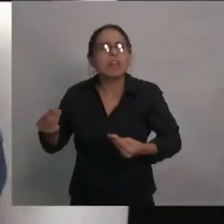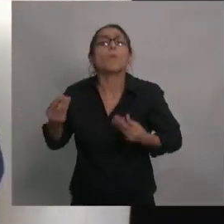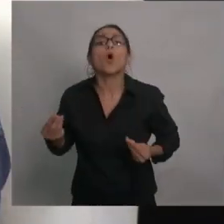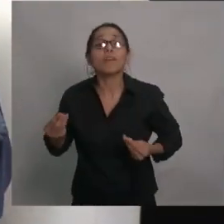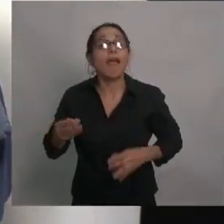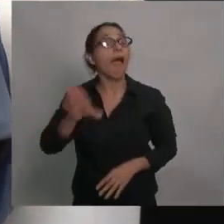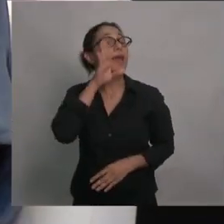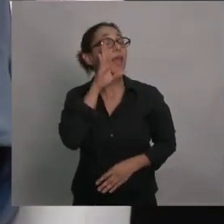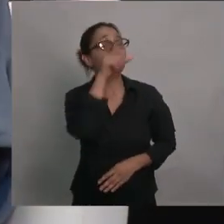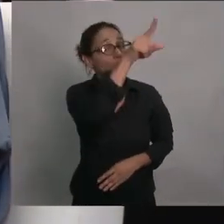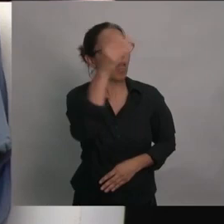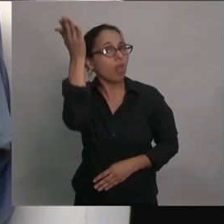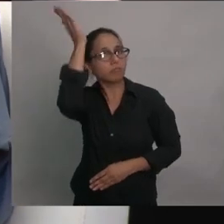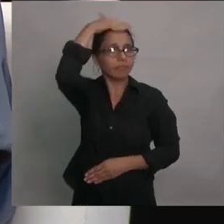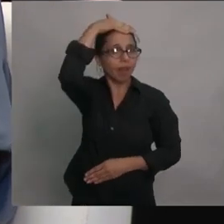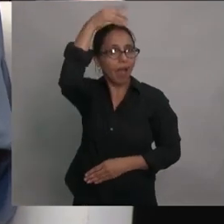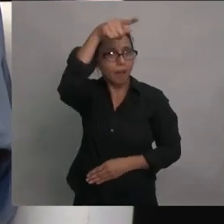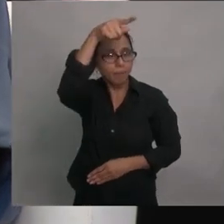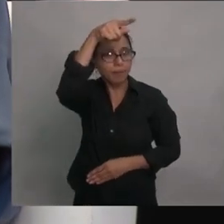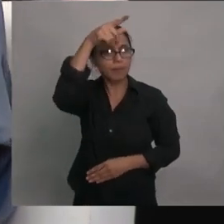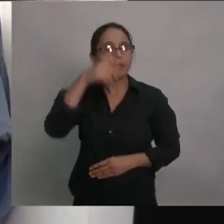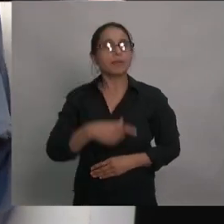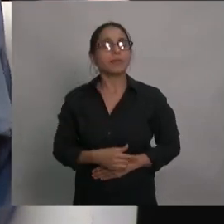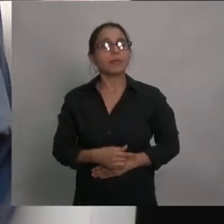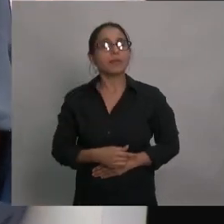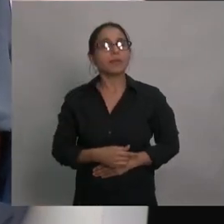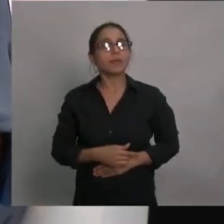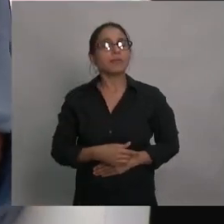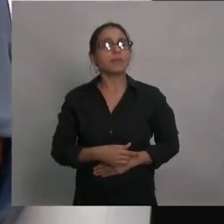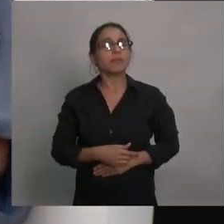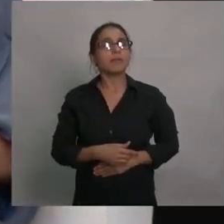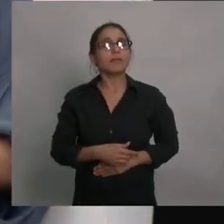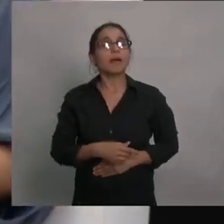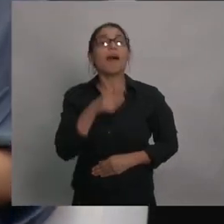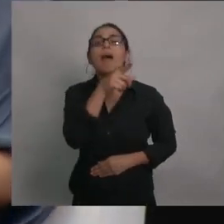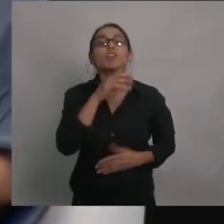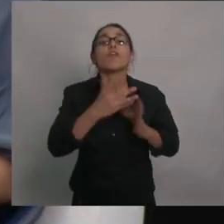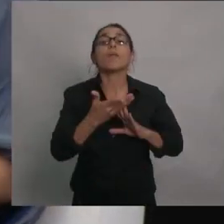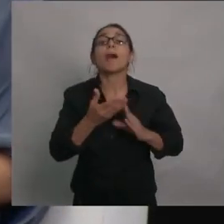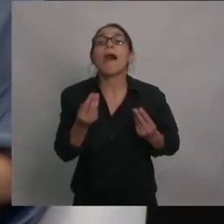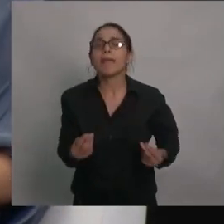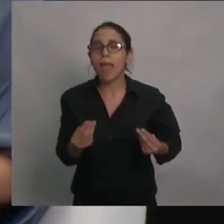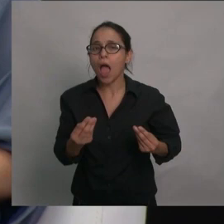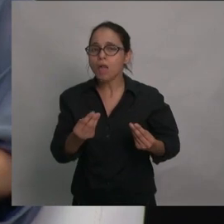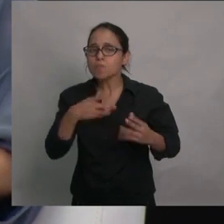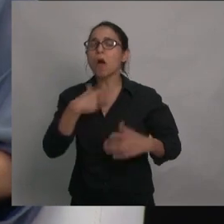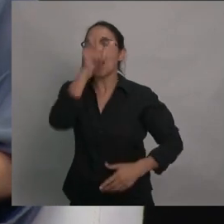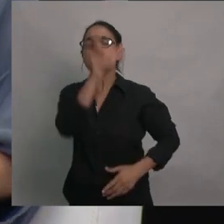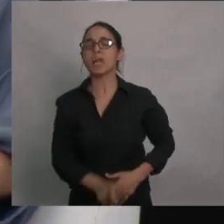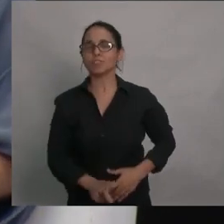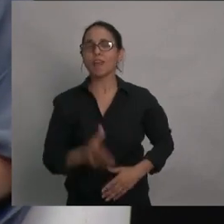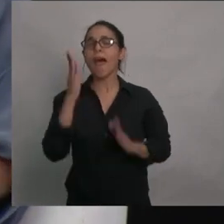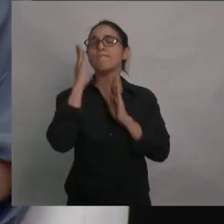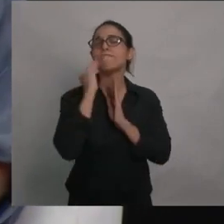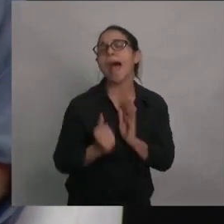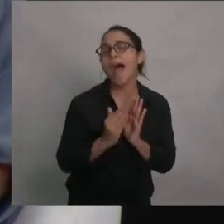Trump ha optado también por la identidad blanca y masculina, que identifica también a